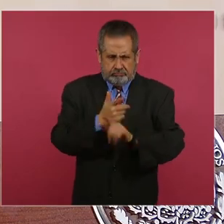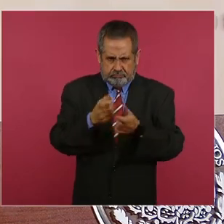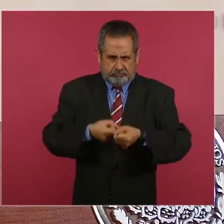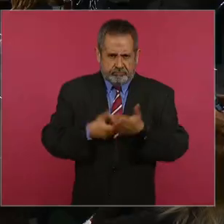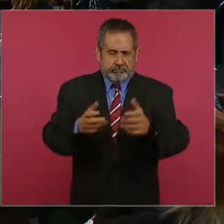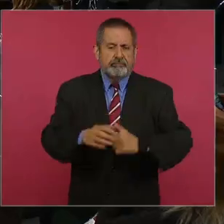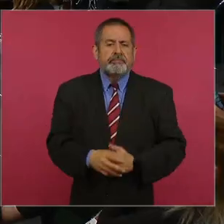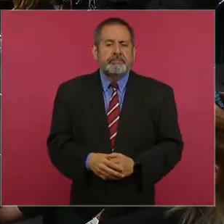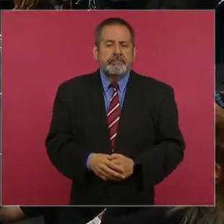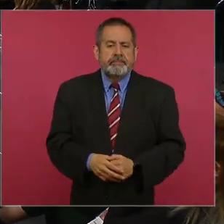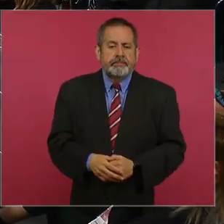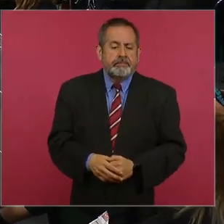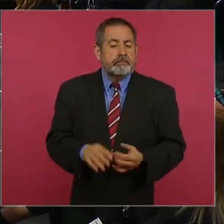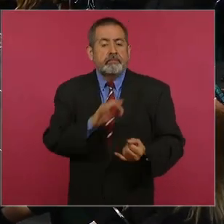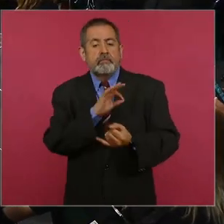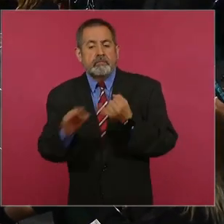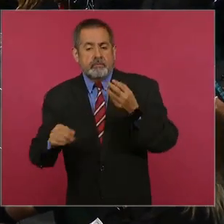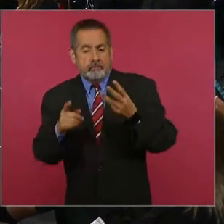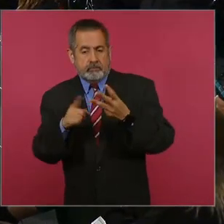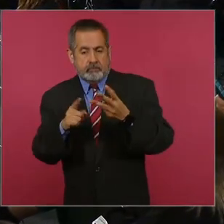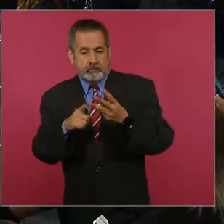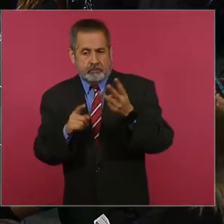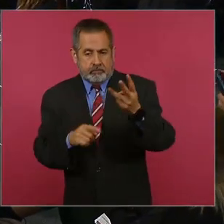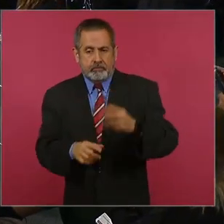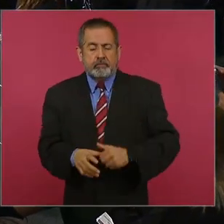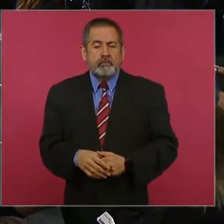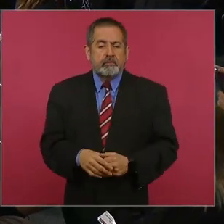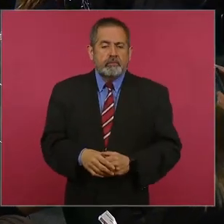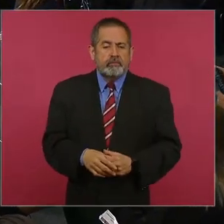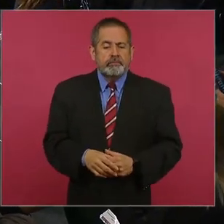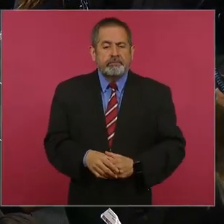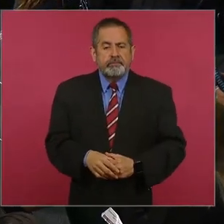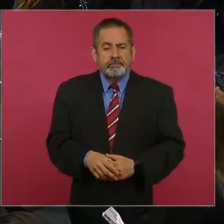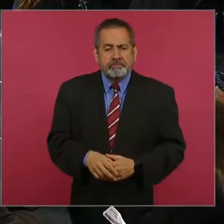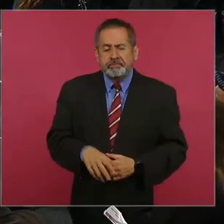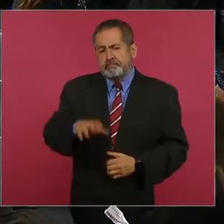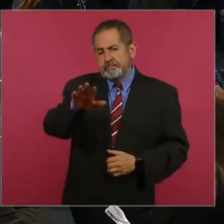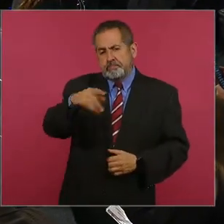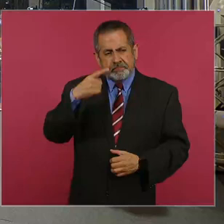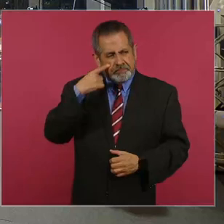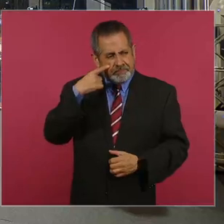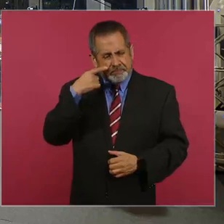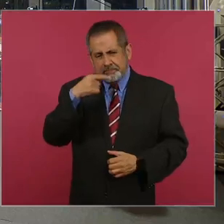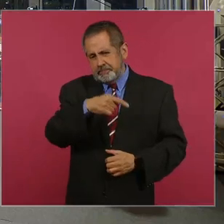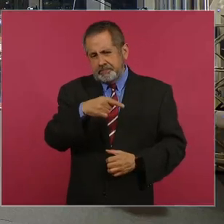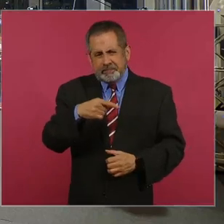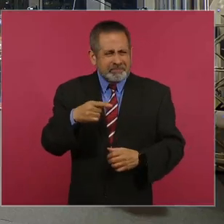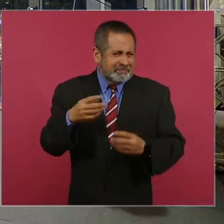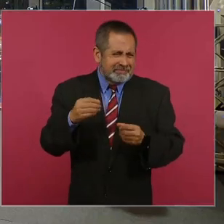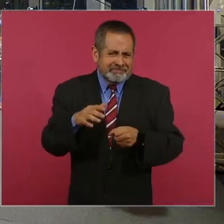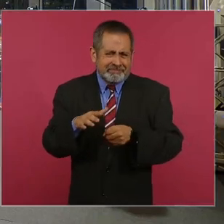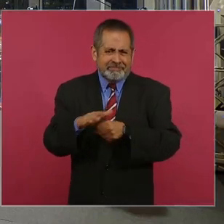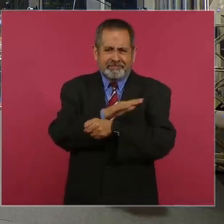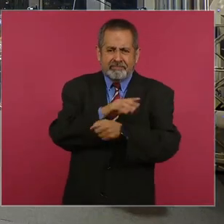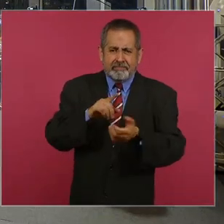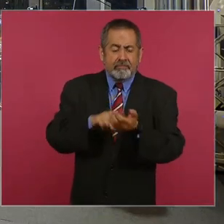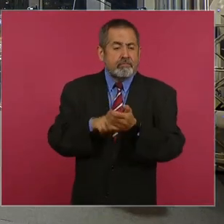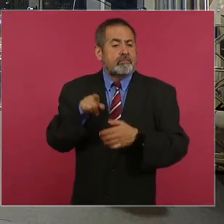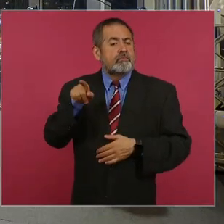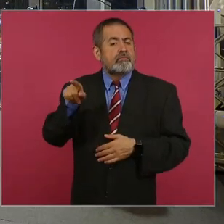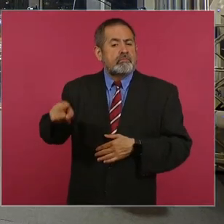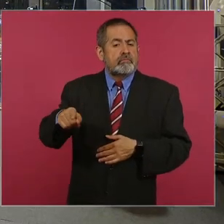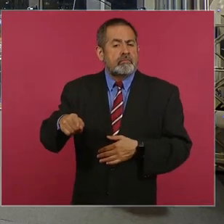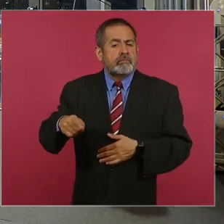por último señor presidente en virtud de la saturación que existe desde hace varios años en el canal de panamá